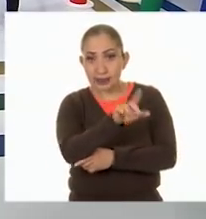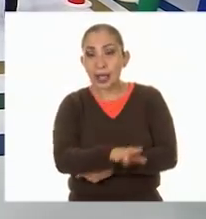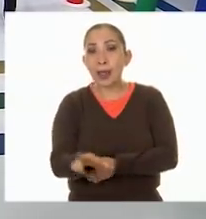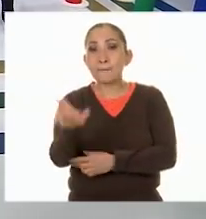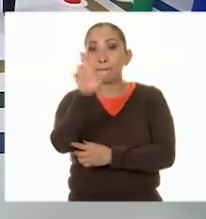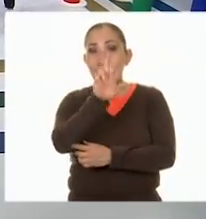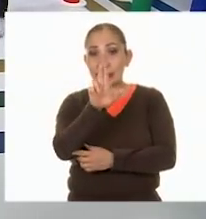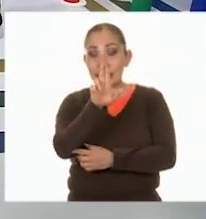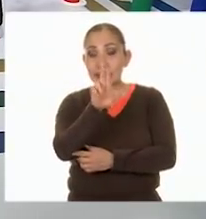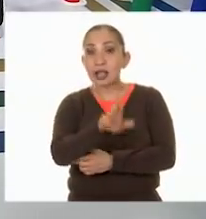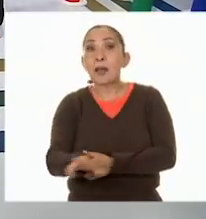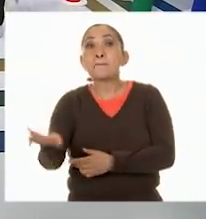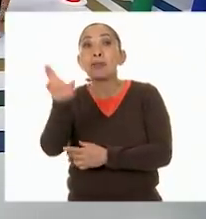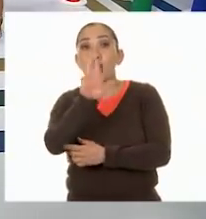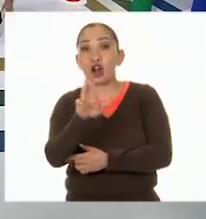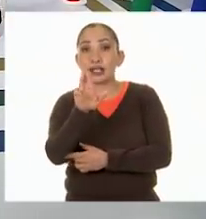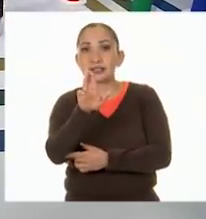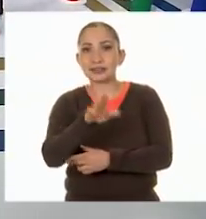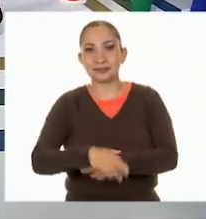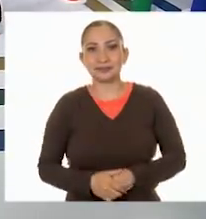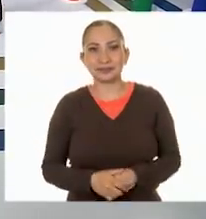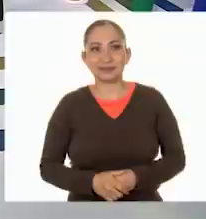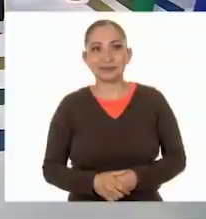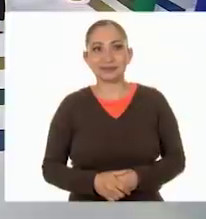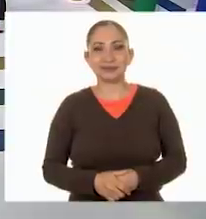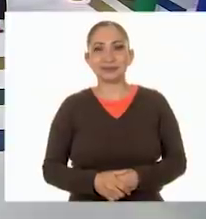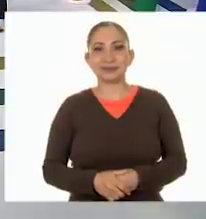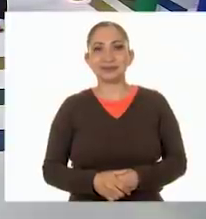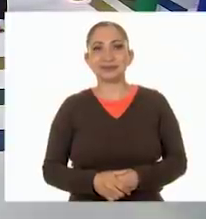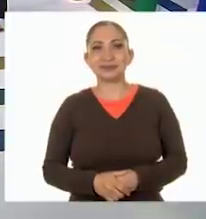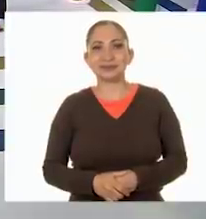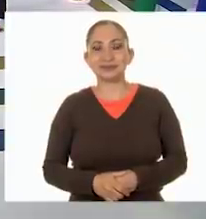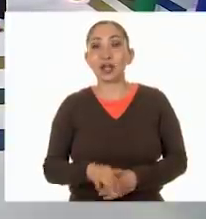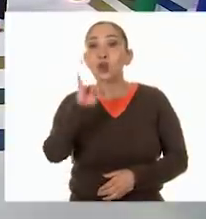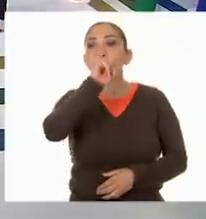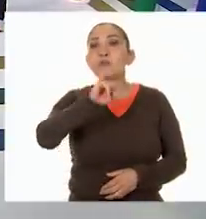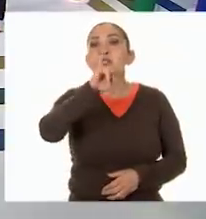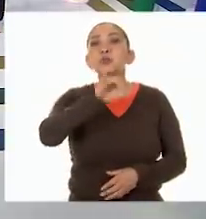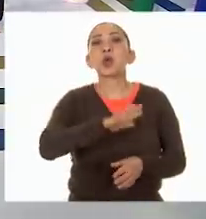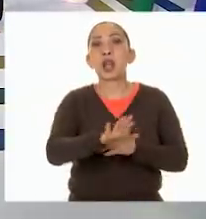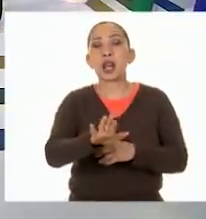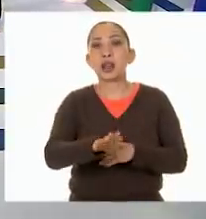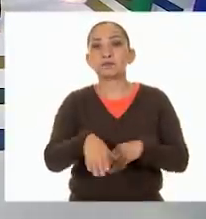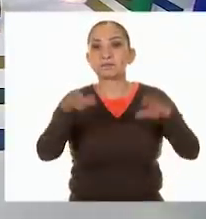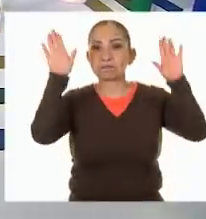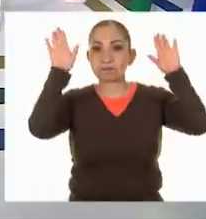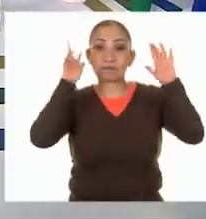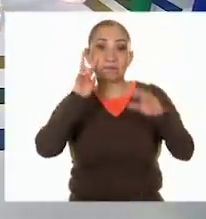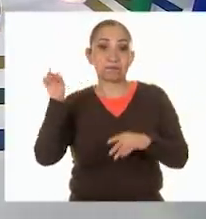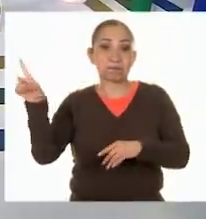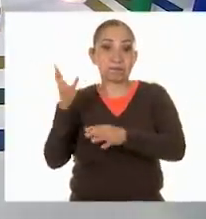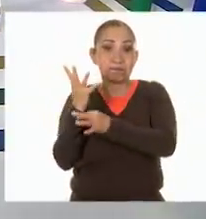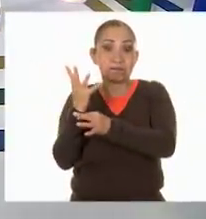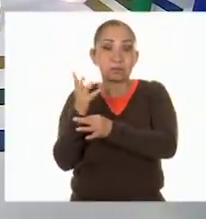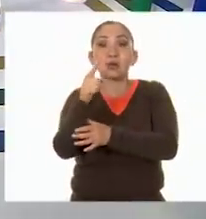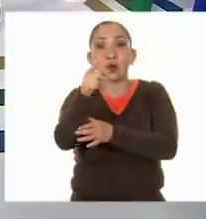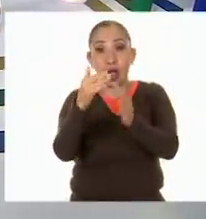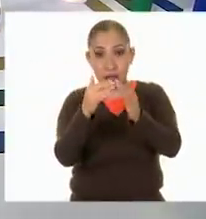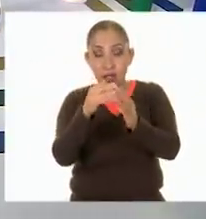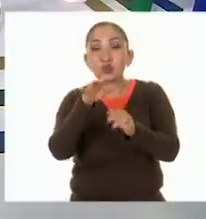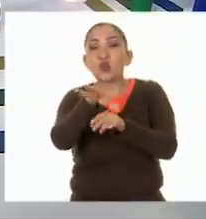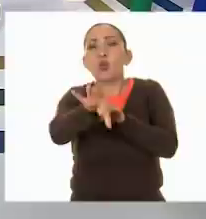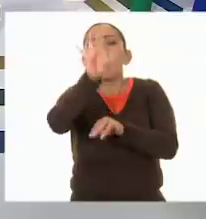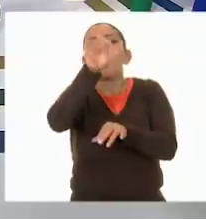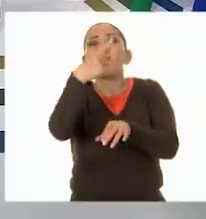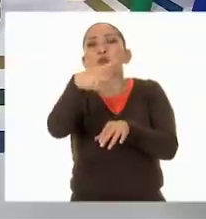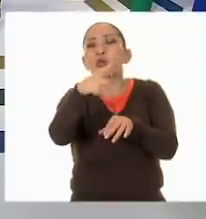Lunes, martes, miércoles. ¿Para el jueves? Levanta los brazos. Excelente. ¿Y en casa ya sabes cuál vas a